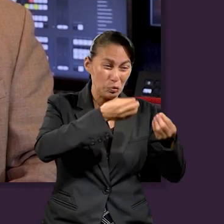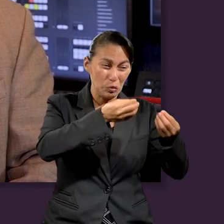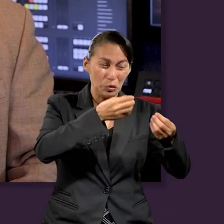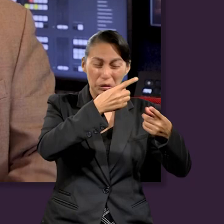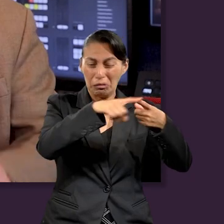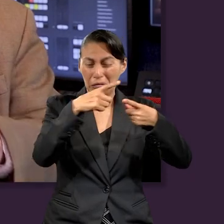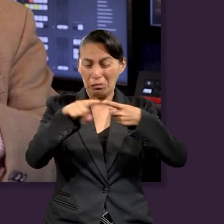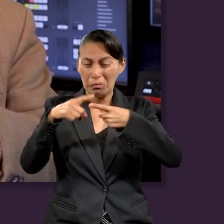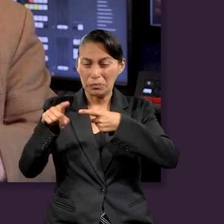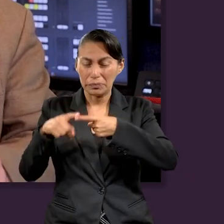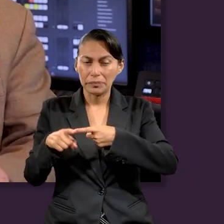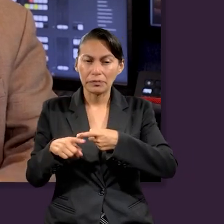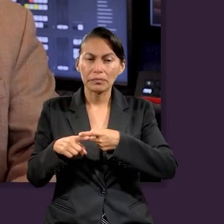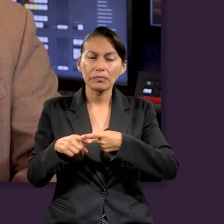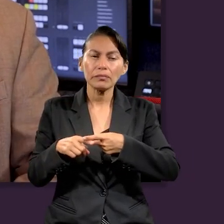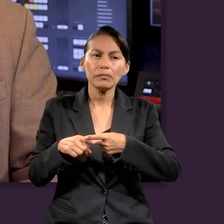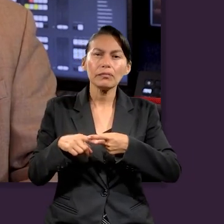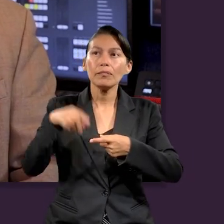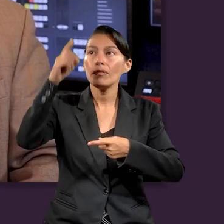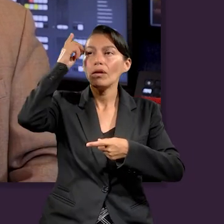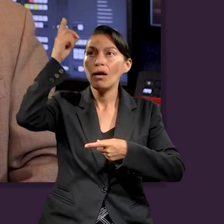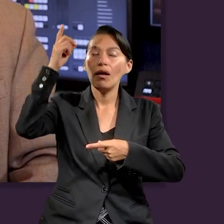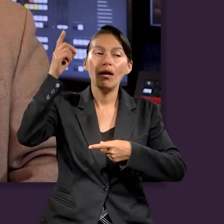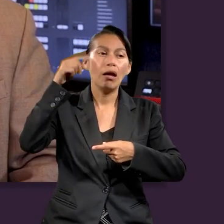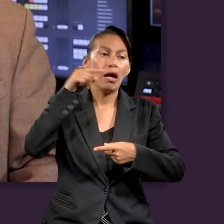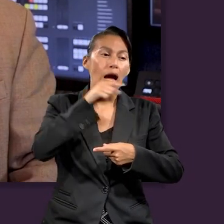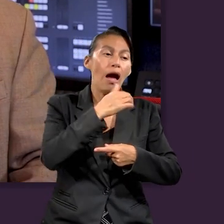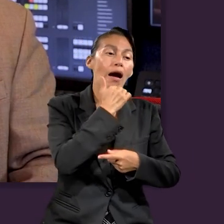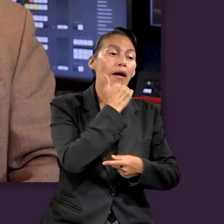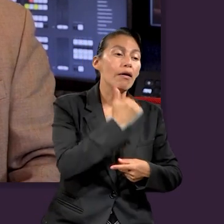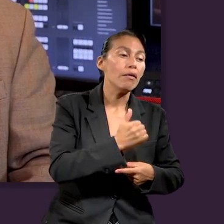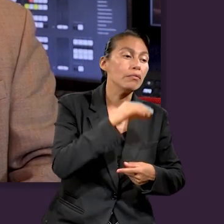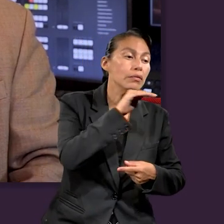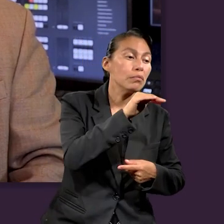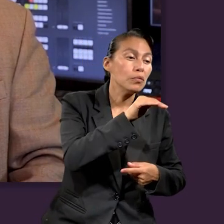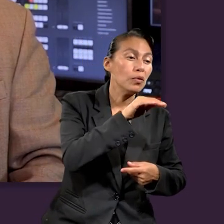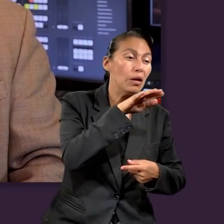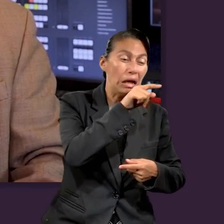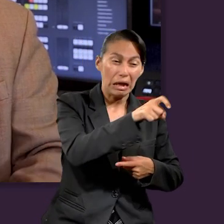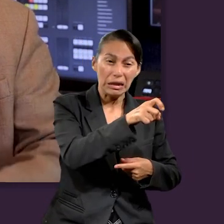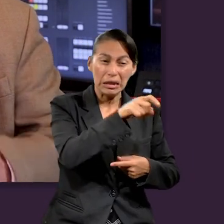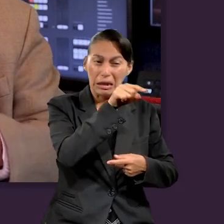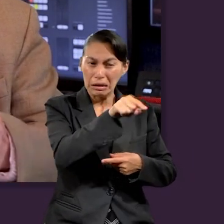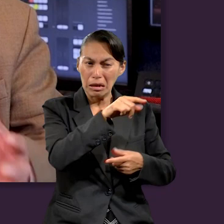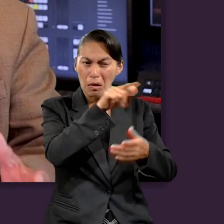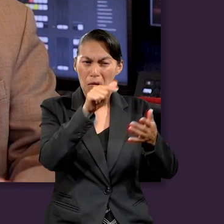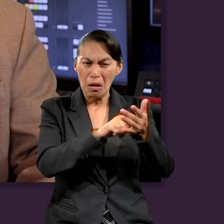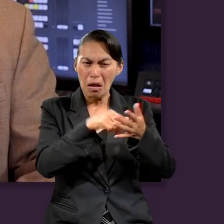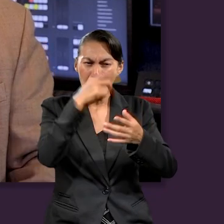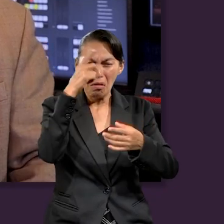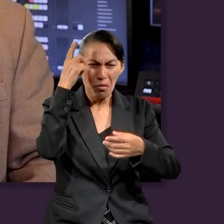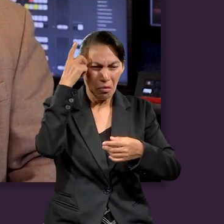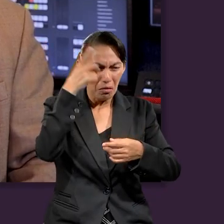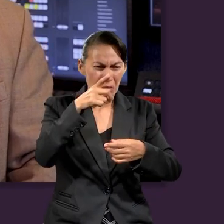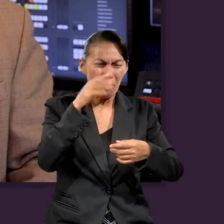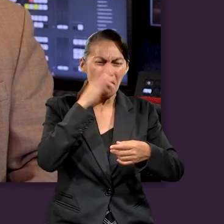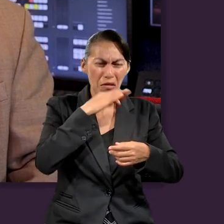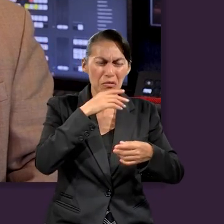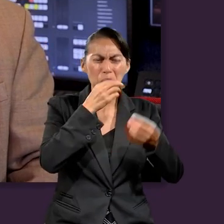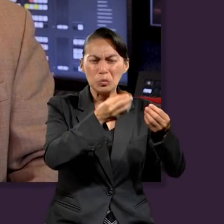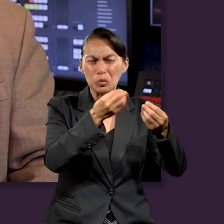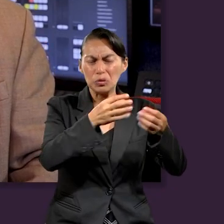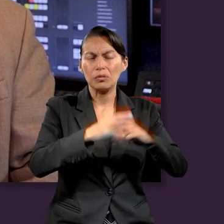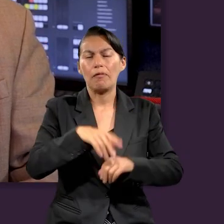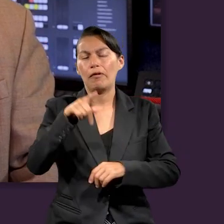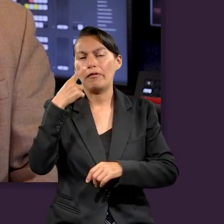politeístas. Precisamente, de ahí llamó Dios a Abraham, de uno de los caldeos, y la gente que acompañó a Abraham llevaron sus